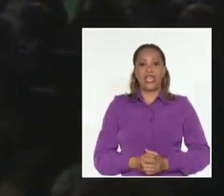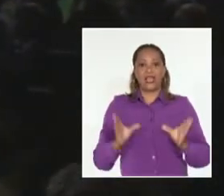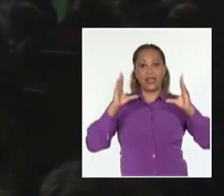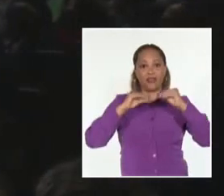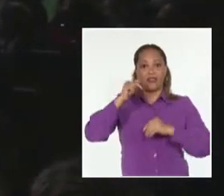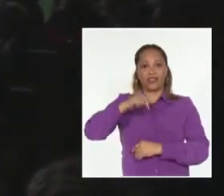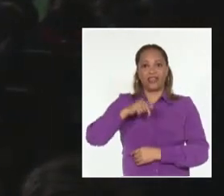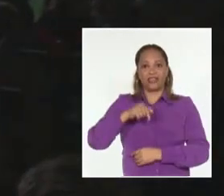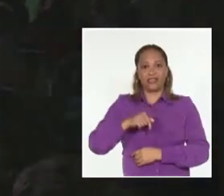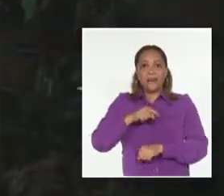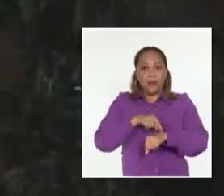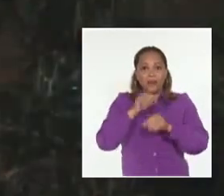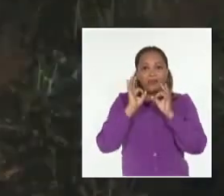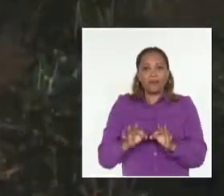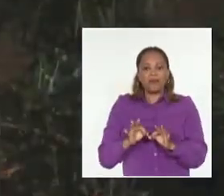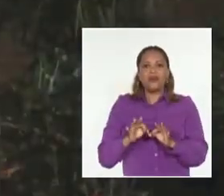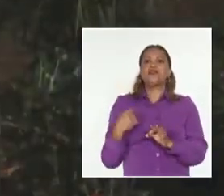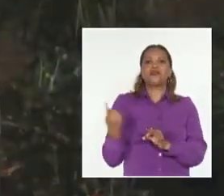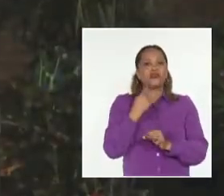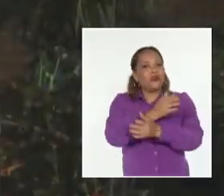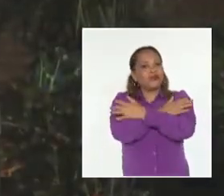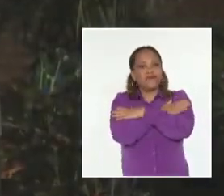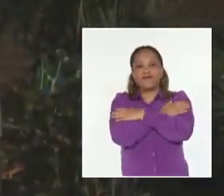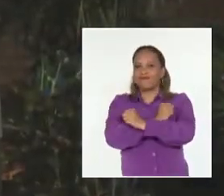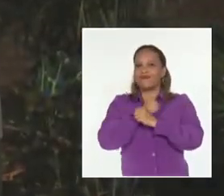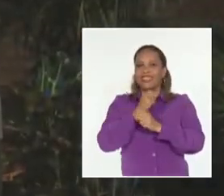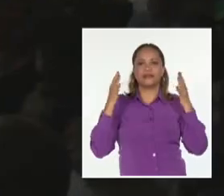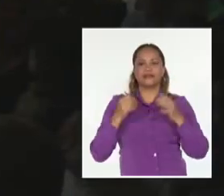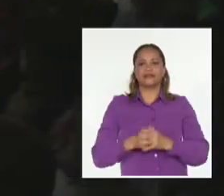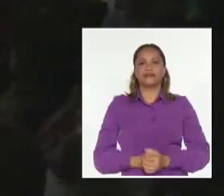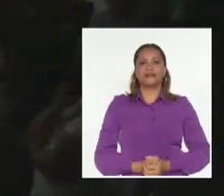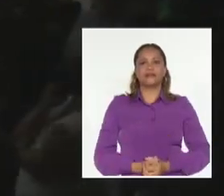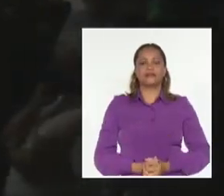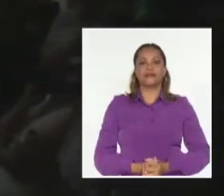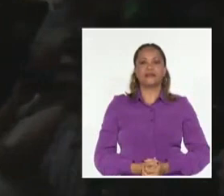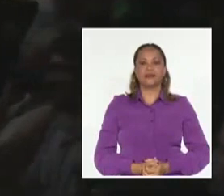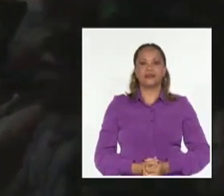en estos instantes, les estamos abrazando en nombre del pueblo cubano.